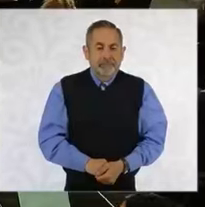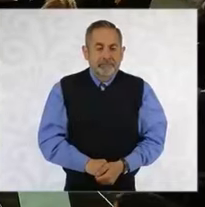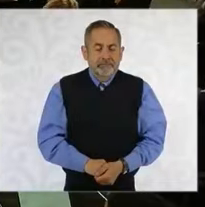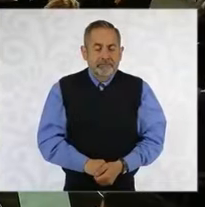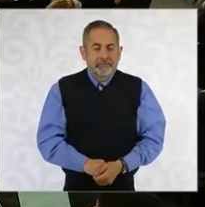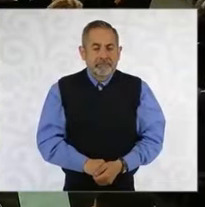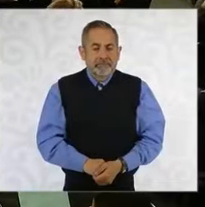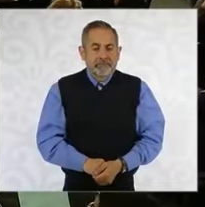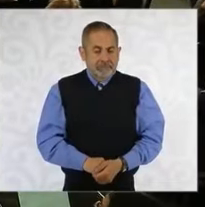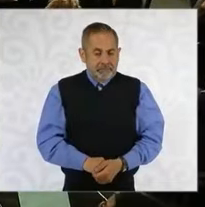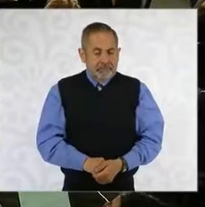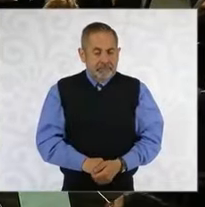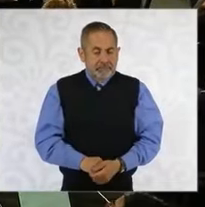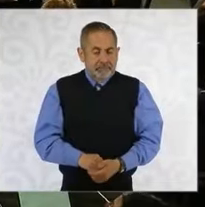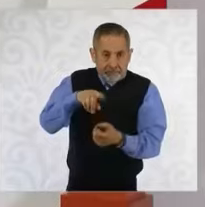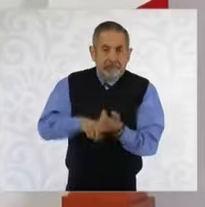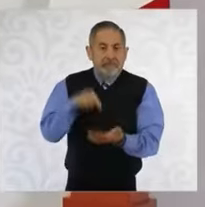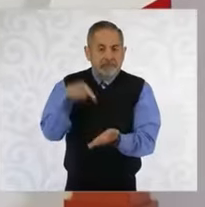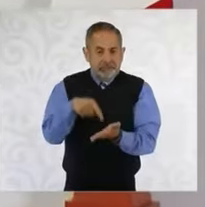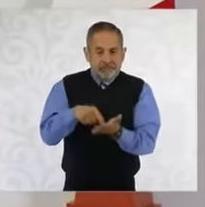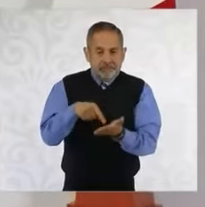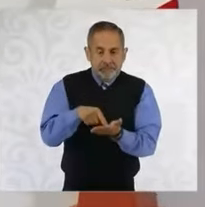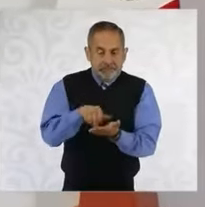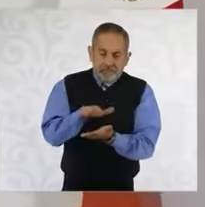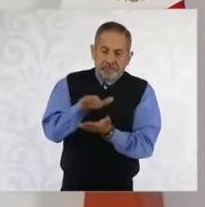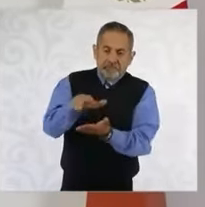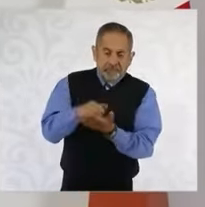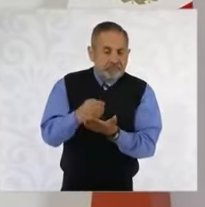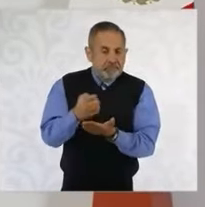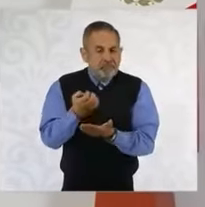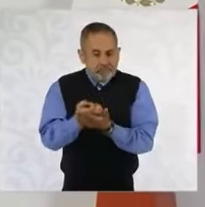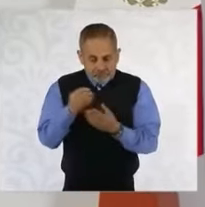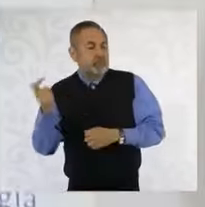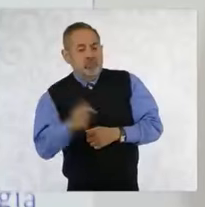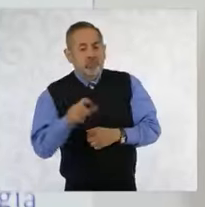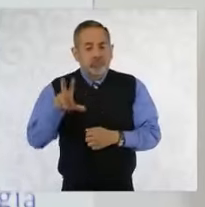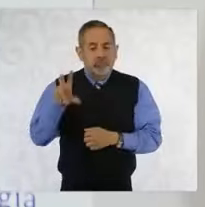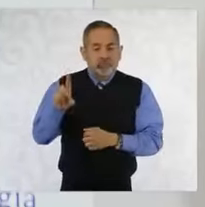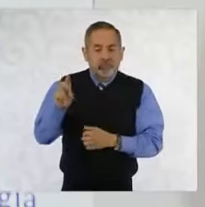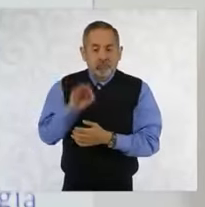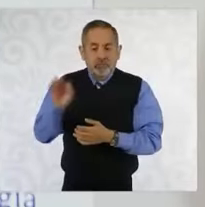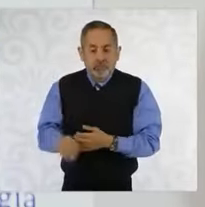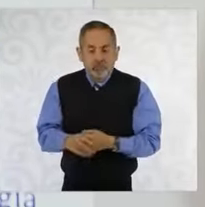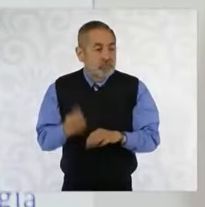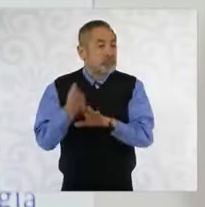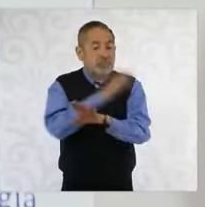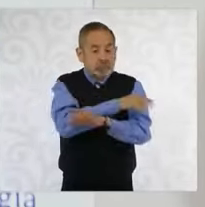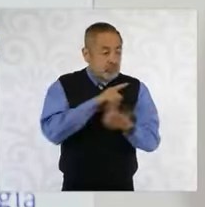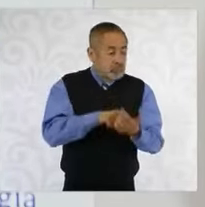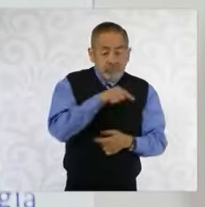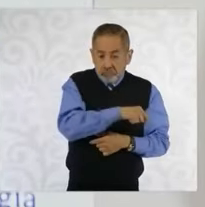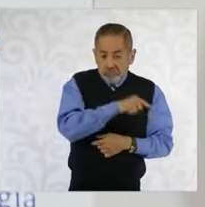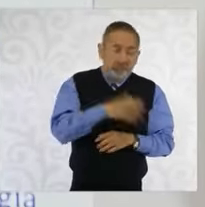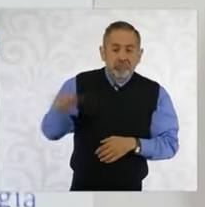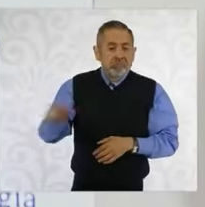Esto se presenta en el paquete económico que está presentando al Congreso. Llegó a pagar el 70% en